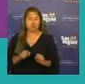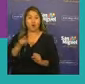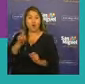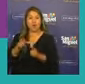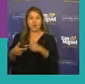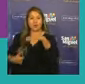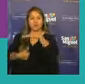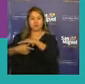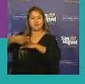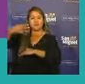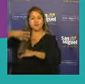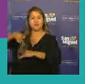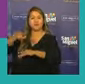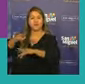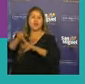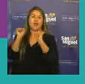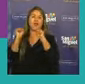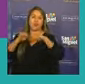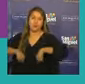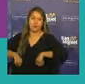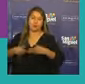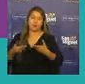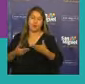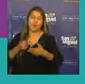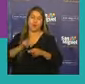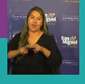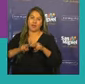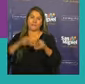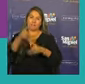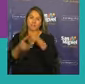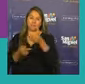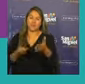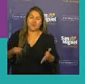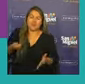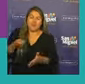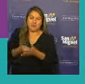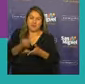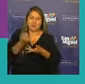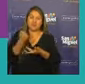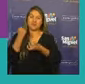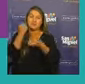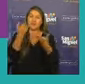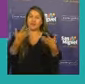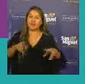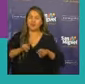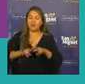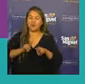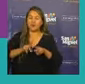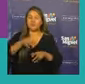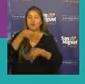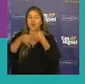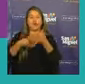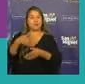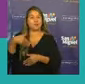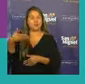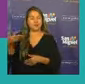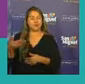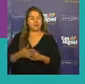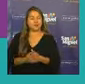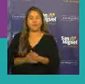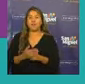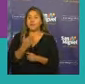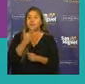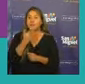Municipal ahí que nos apruebe para poder generar estas inversiones que las hemos hecho y que se las voy a contar más adelante.